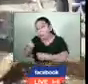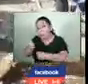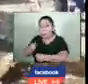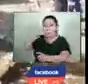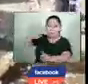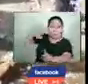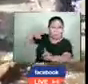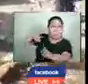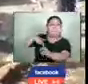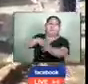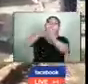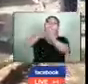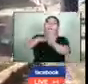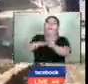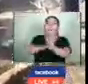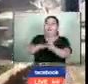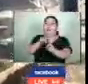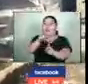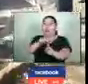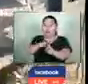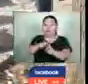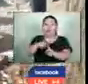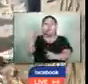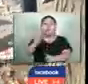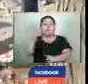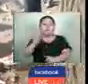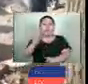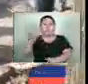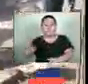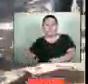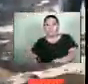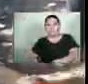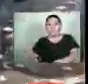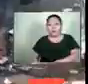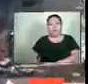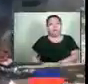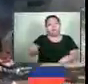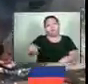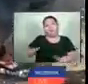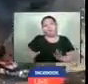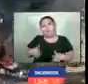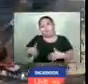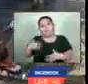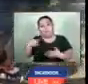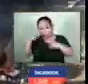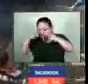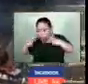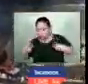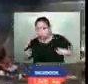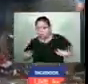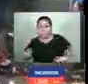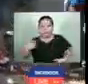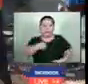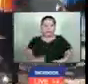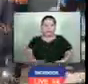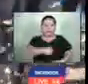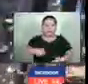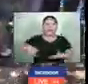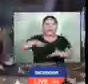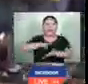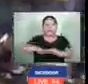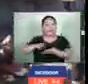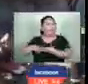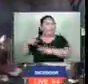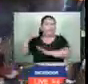en la recolección de basura. La víctima resultó con lesiones en una de sus piernas, por lo que fue atendida por Cruz Verde Salvadoreña